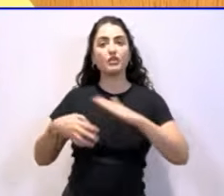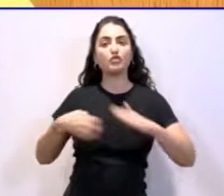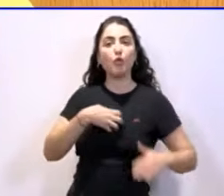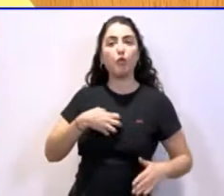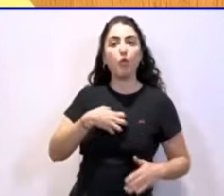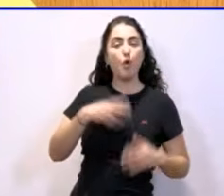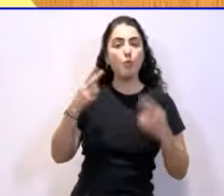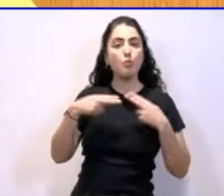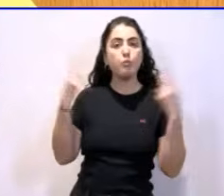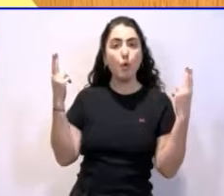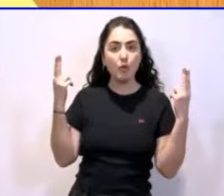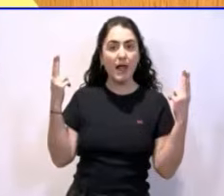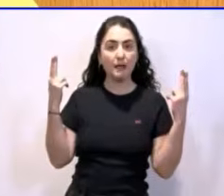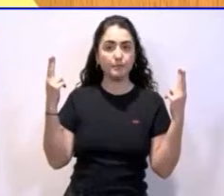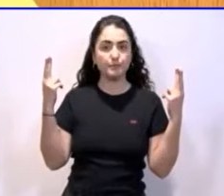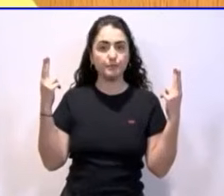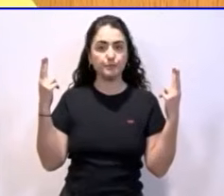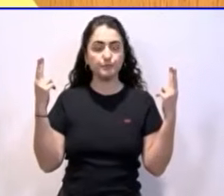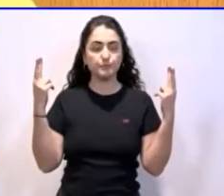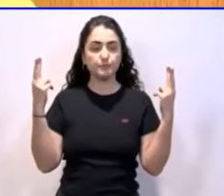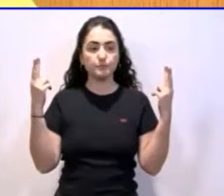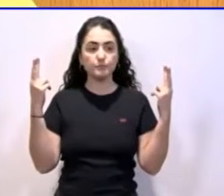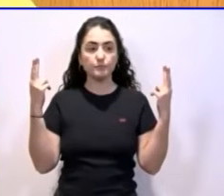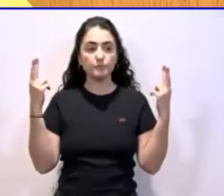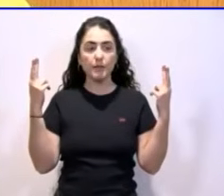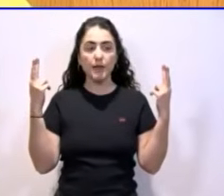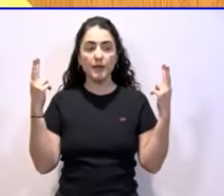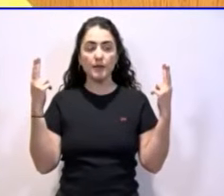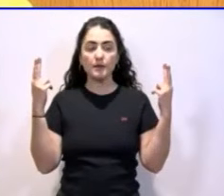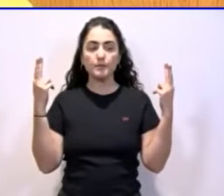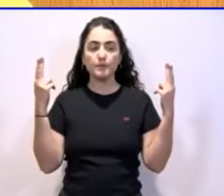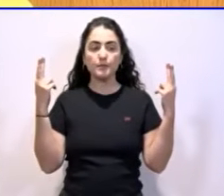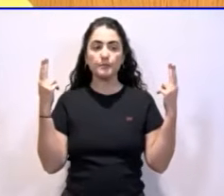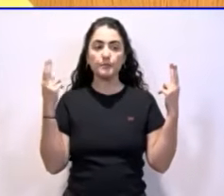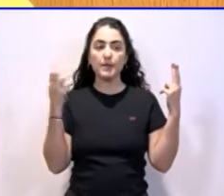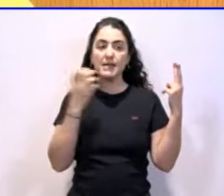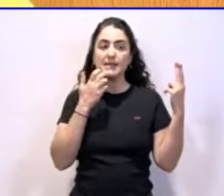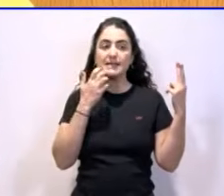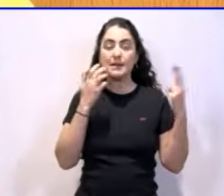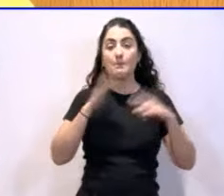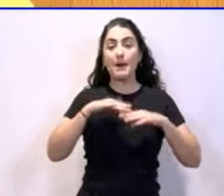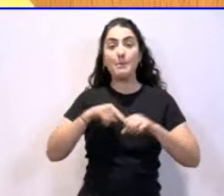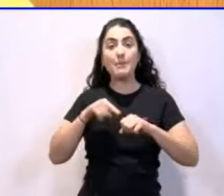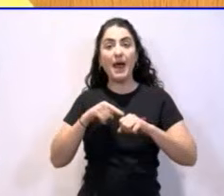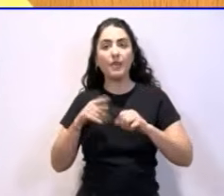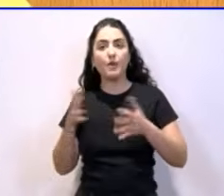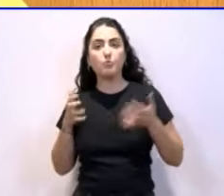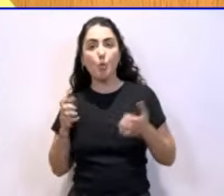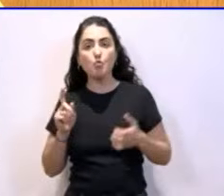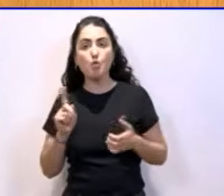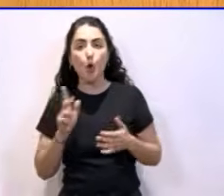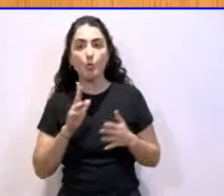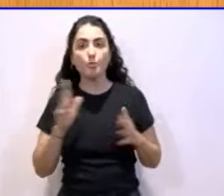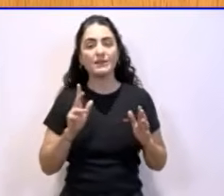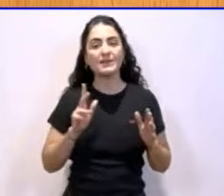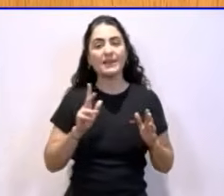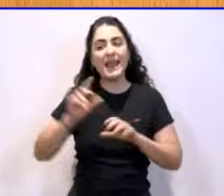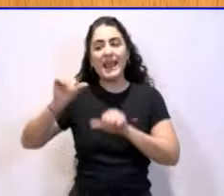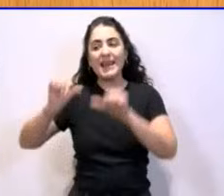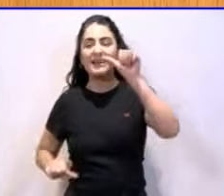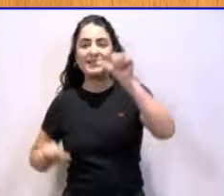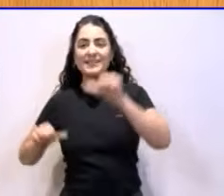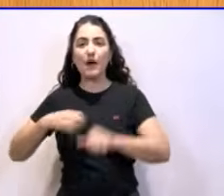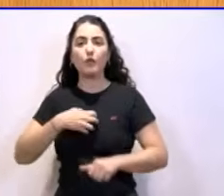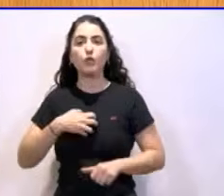pues con el que no ha superado para obtener la plaza, pues se incorpora a esas listas de